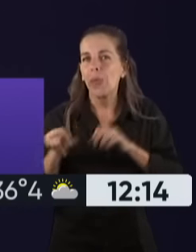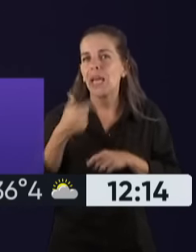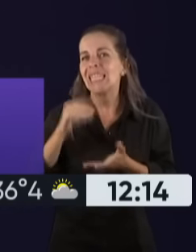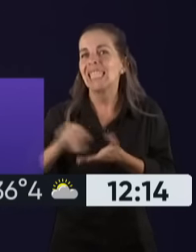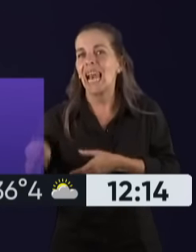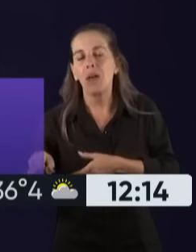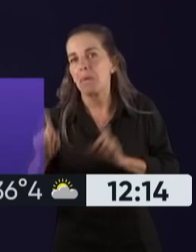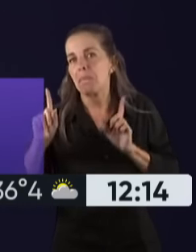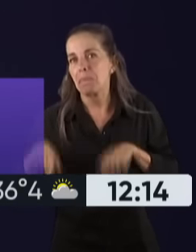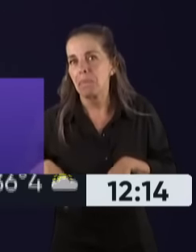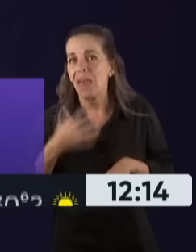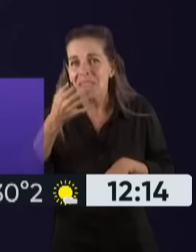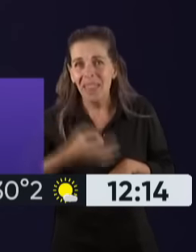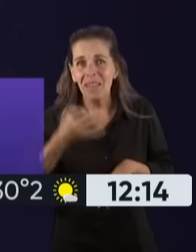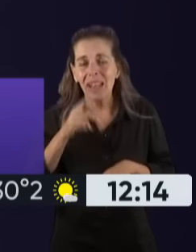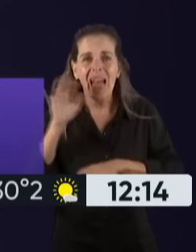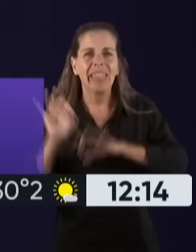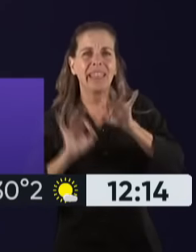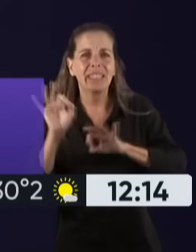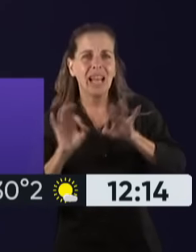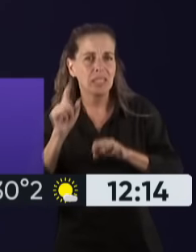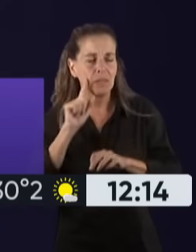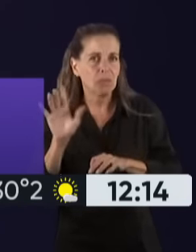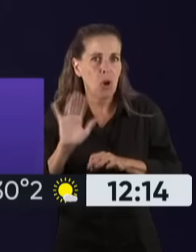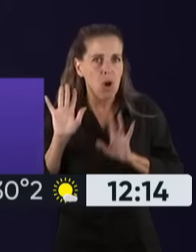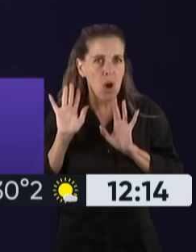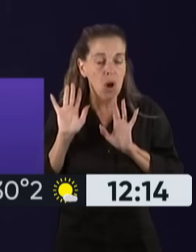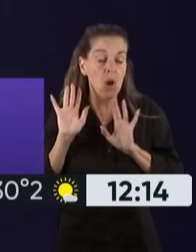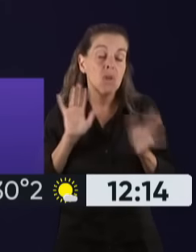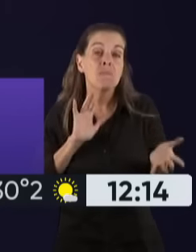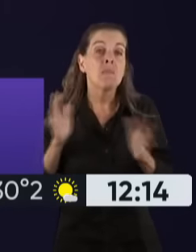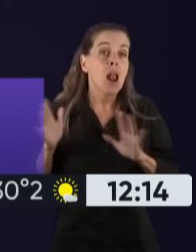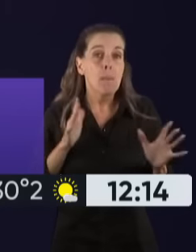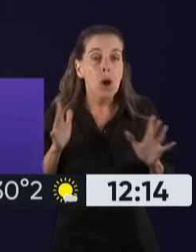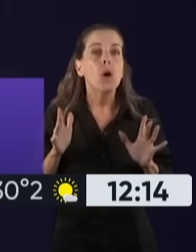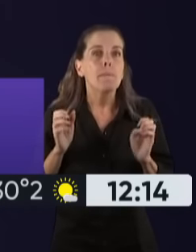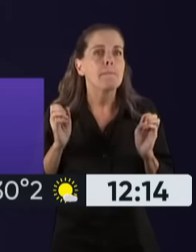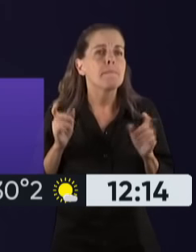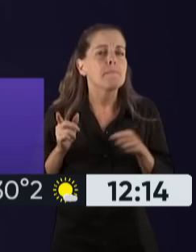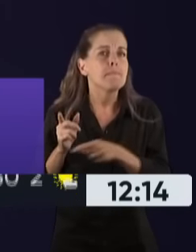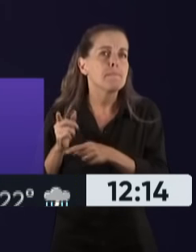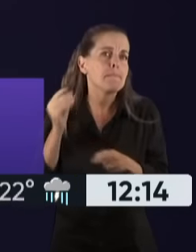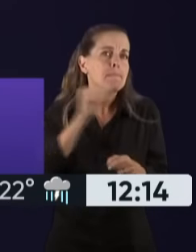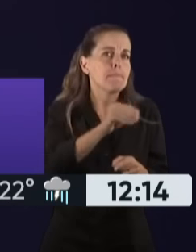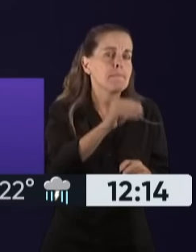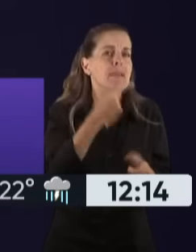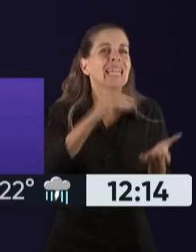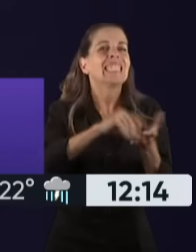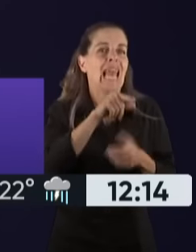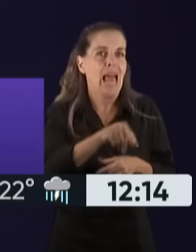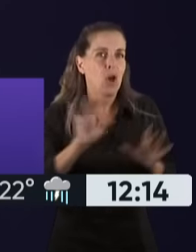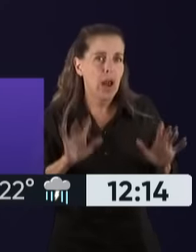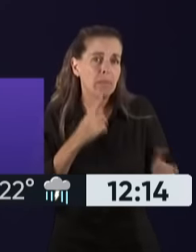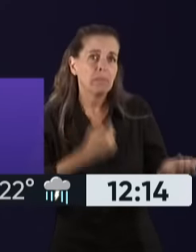senadora en cuestión porque la verdad es que los pormenores No lo sé Supongo que te podrá dar mucha mejor explicación la la senadora por la que me estás